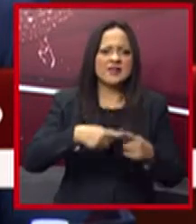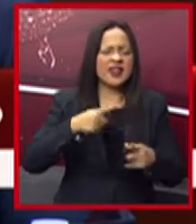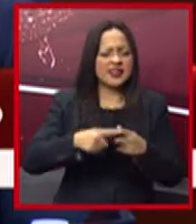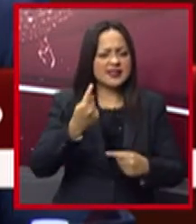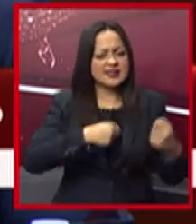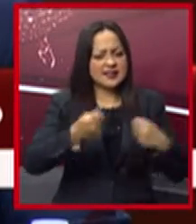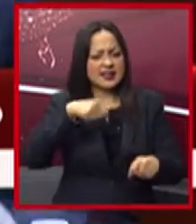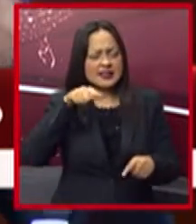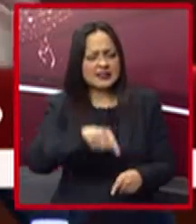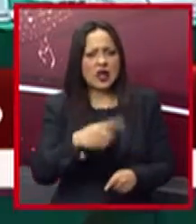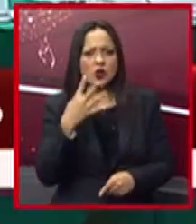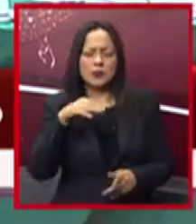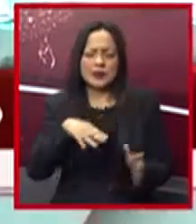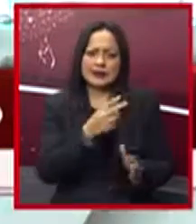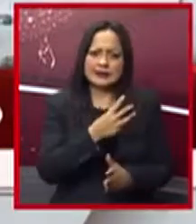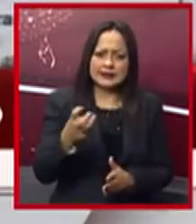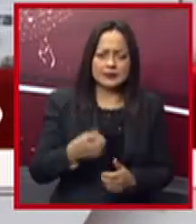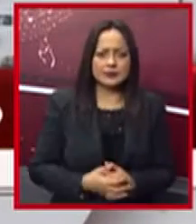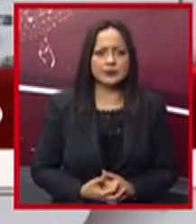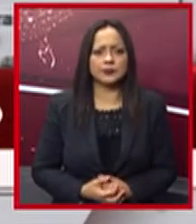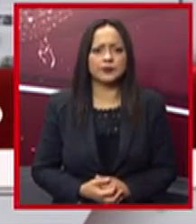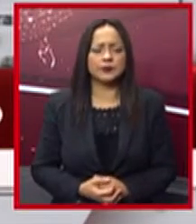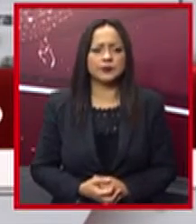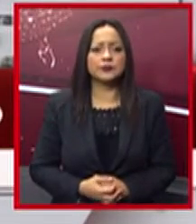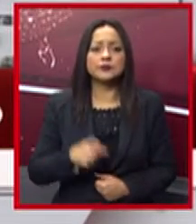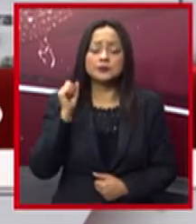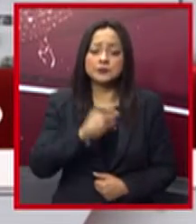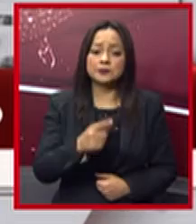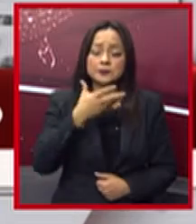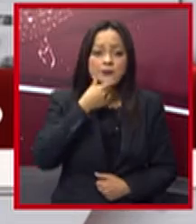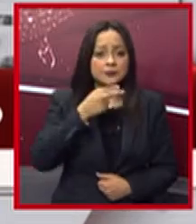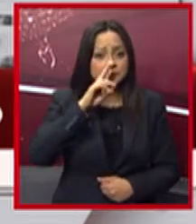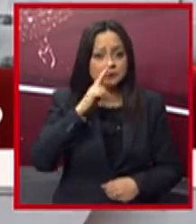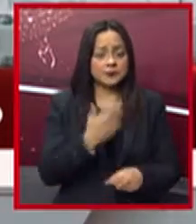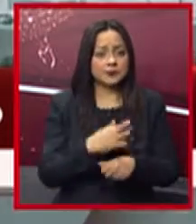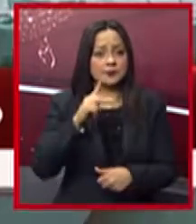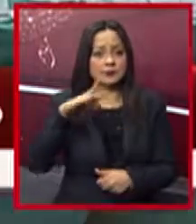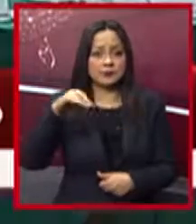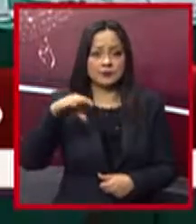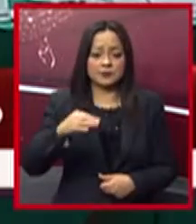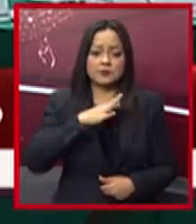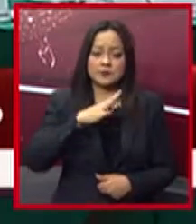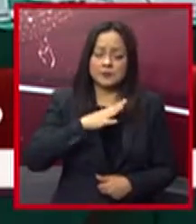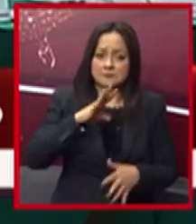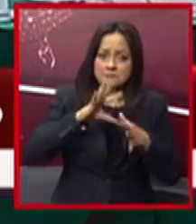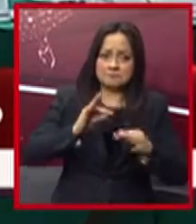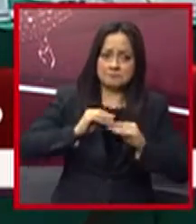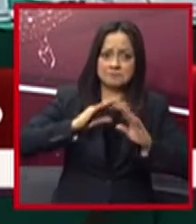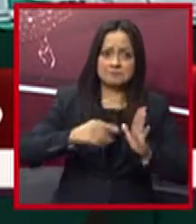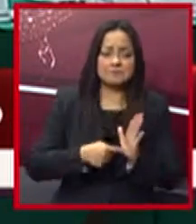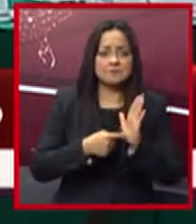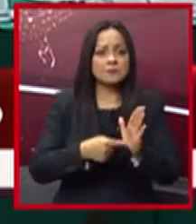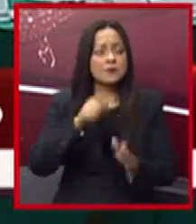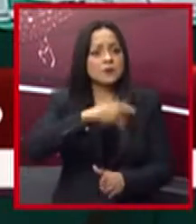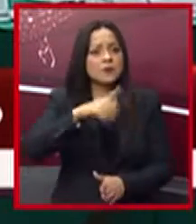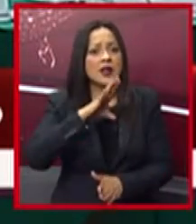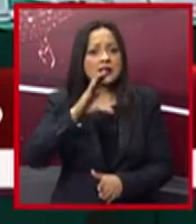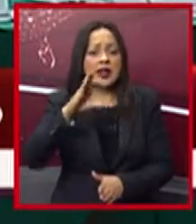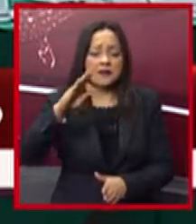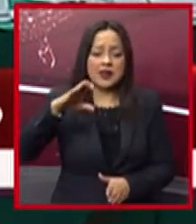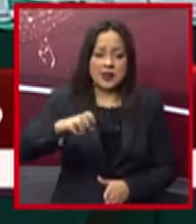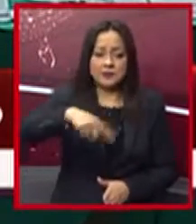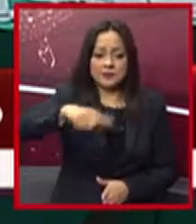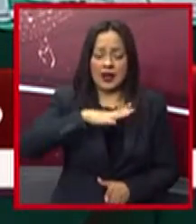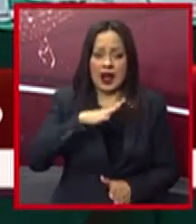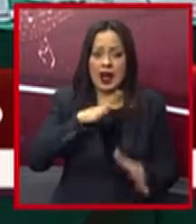con 3.300. El procurador informó la firma de un convenio en el que la Comisión Federal de Electricidad se compromete